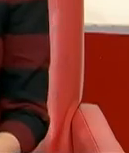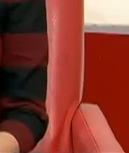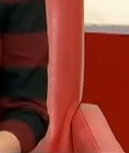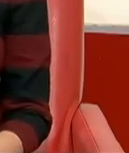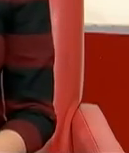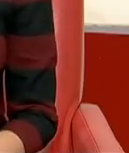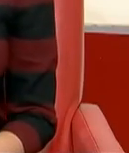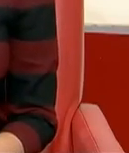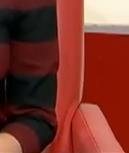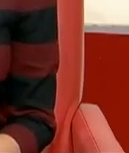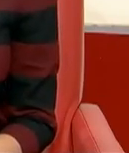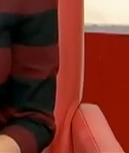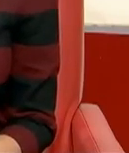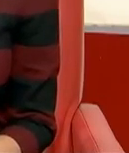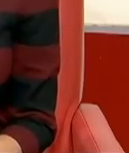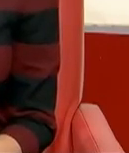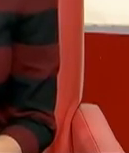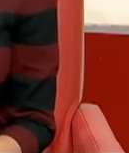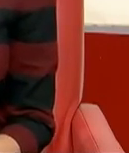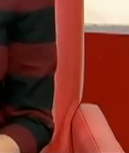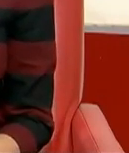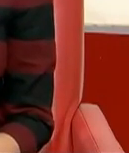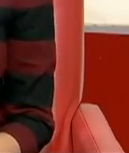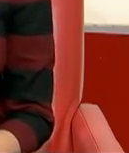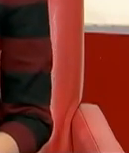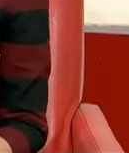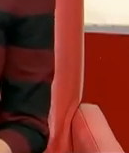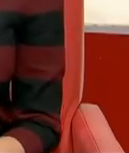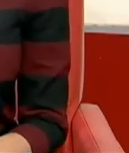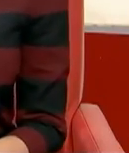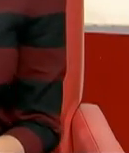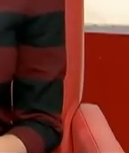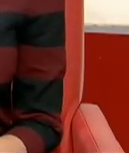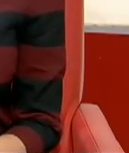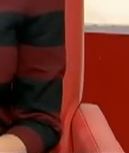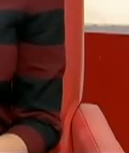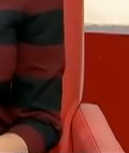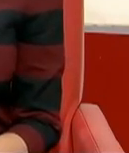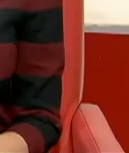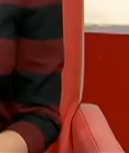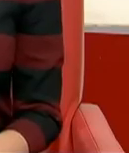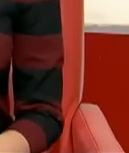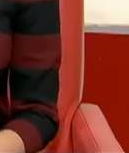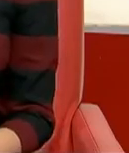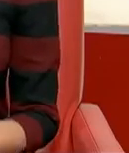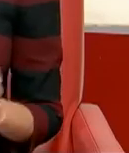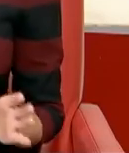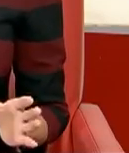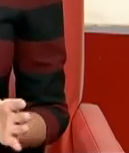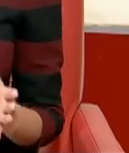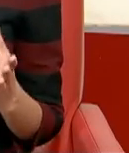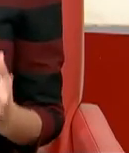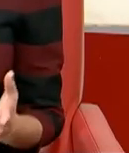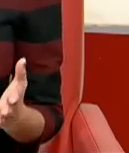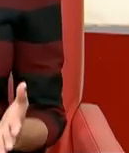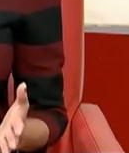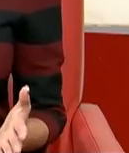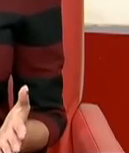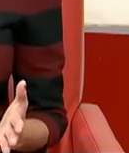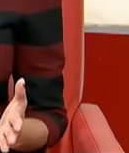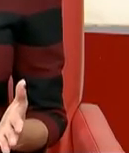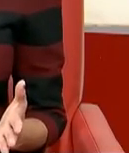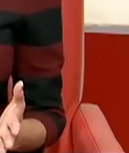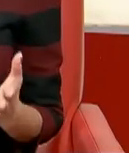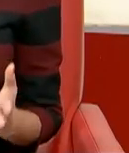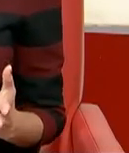eso por supuesto causa mucha controversia. Ya veremos pues cómo se va desarrollando este tema. Y bueno, Twitter rompió el